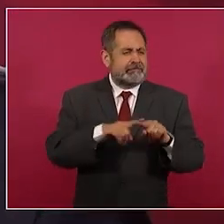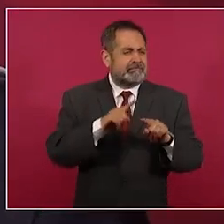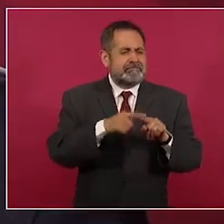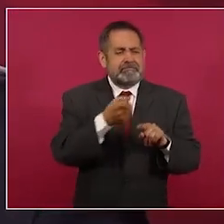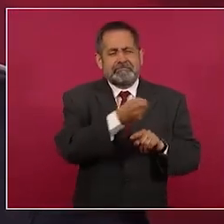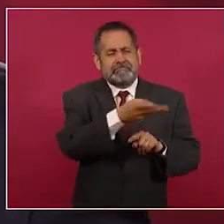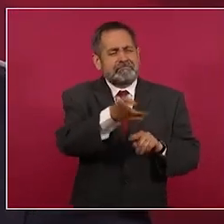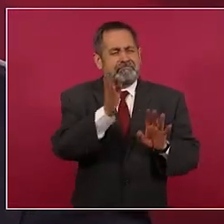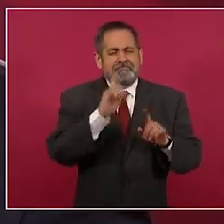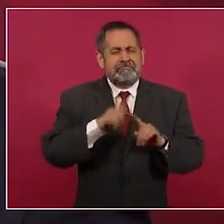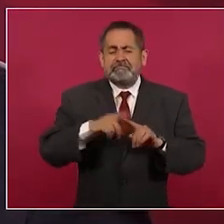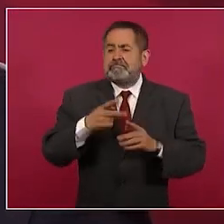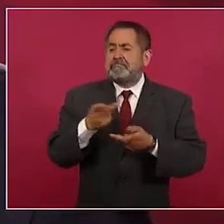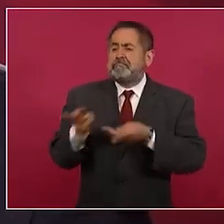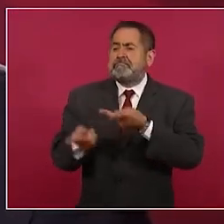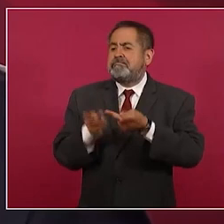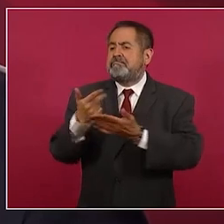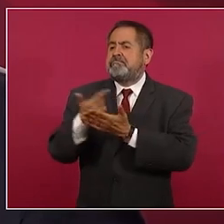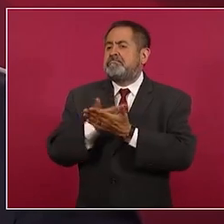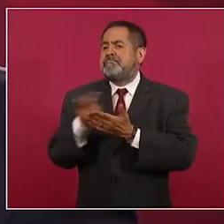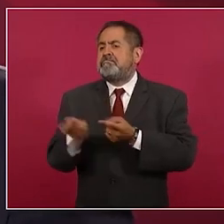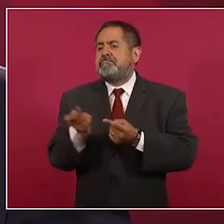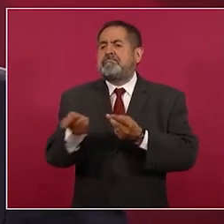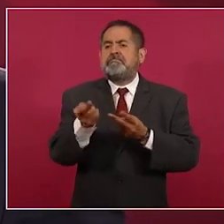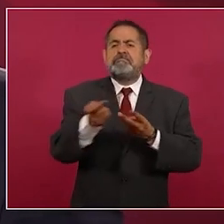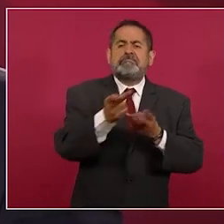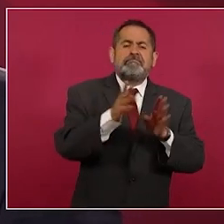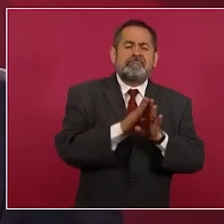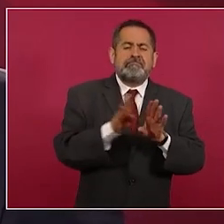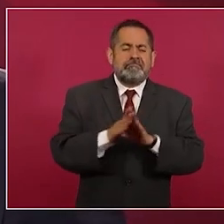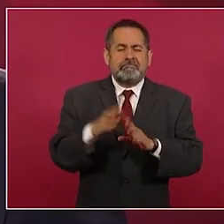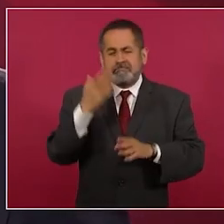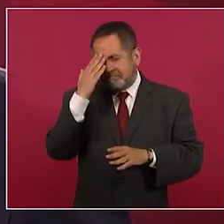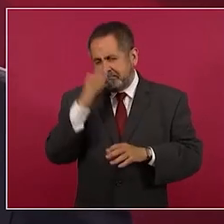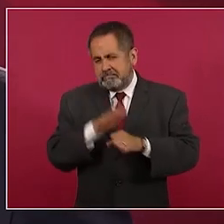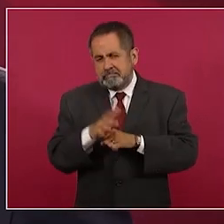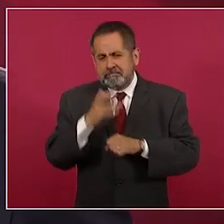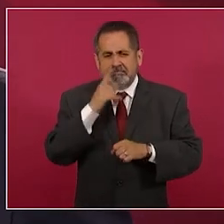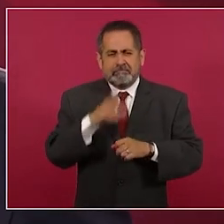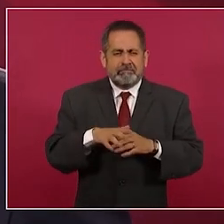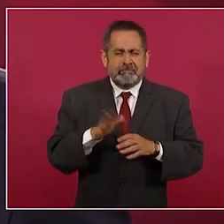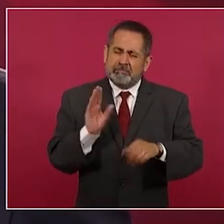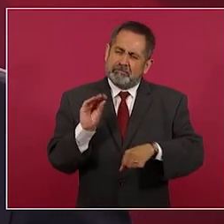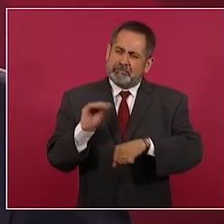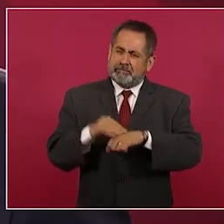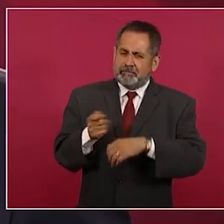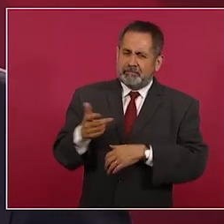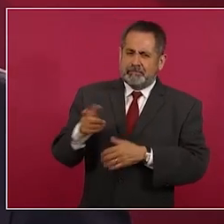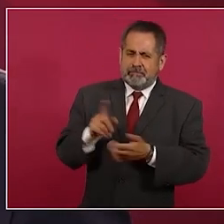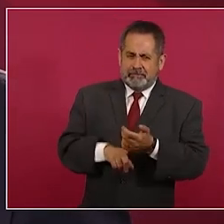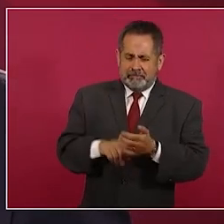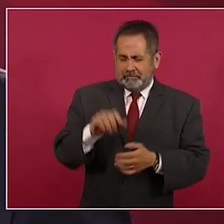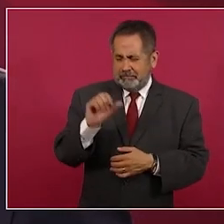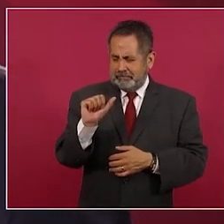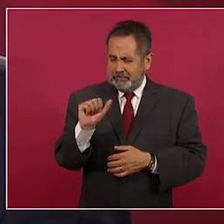encuesta que preguntó si era, le ponía